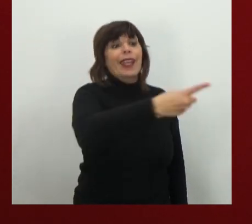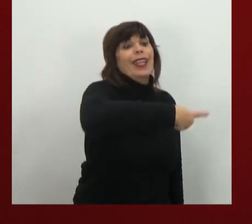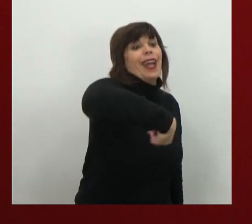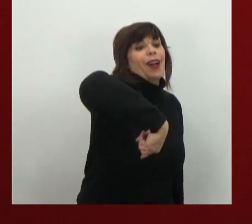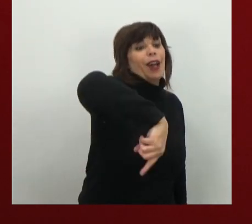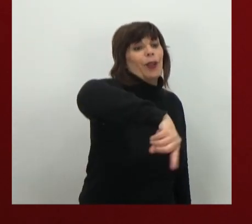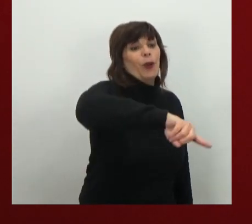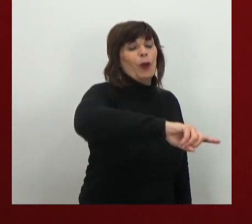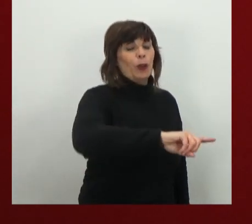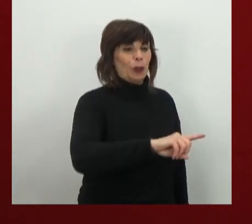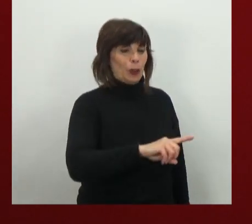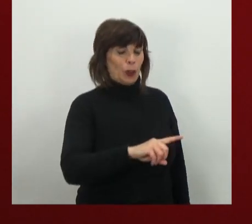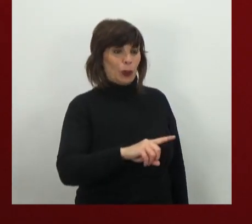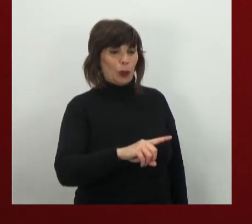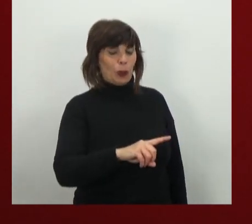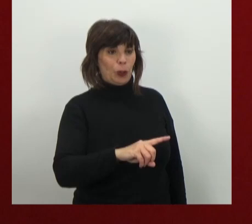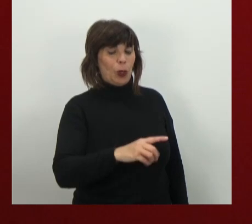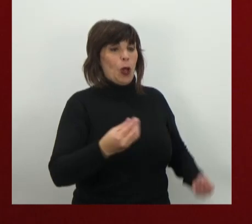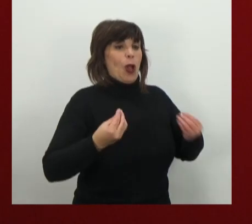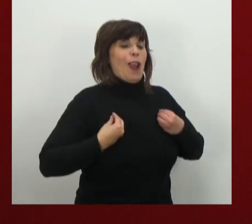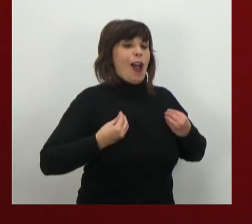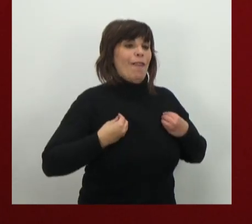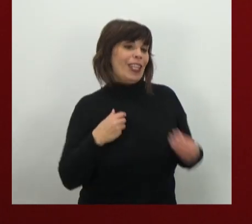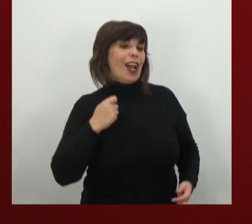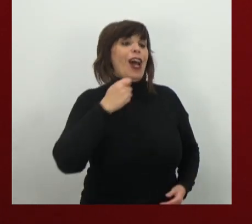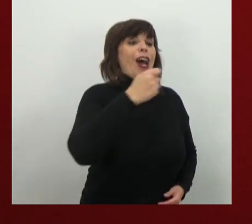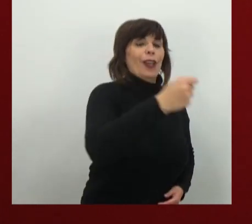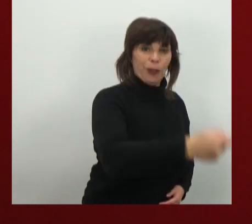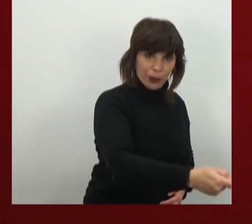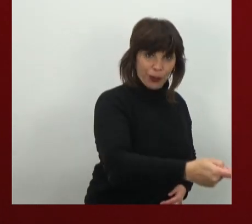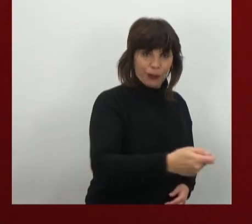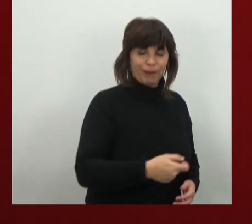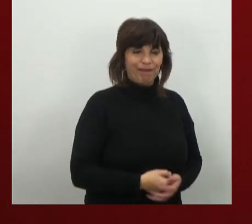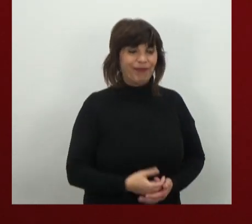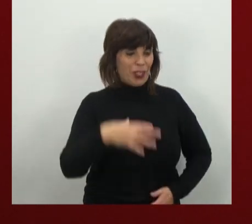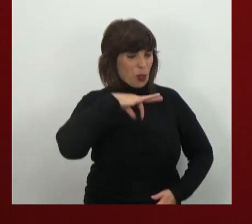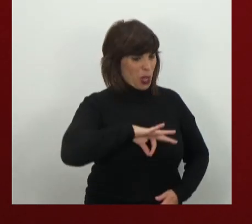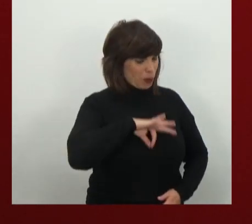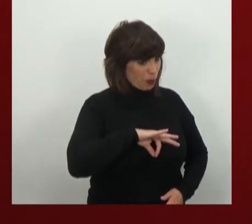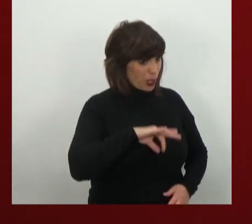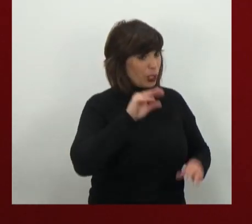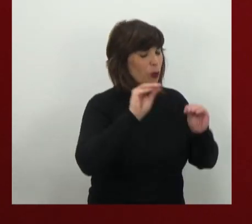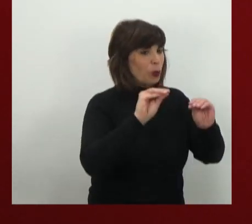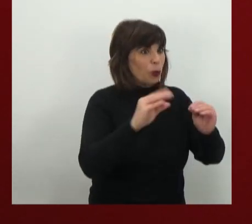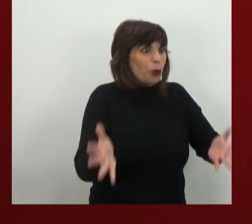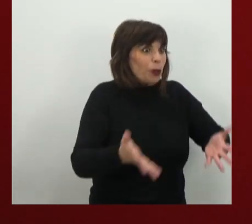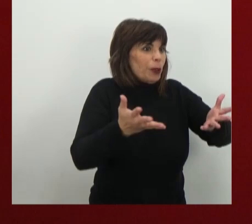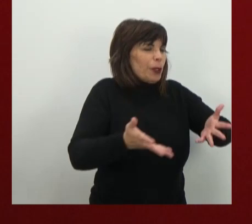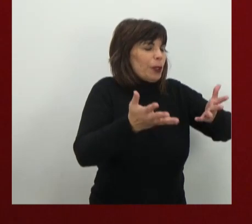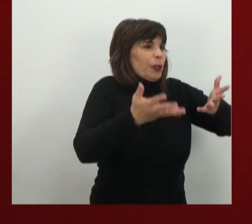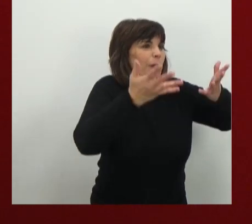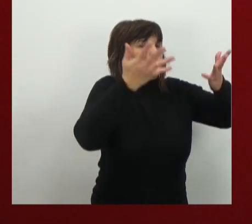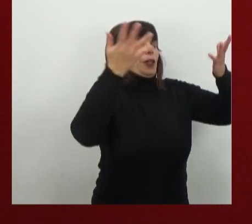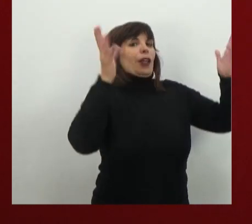muerta, Él la avivó. Él avivó tu espíritu. Y ahora en el espíritu,